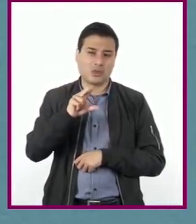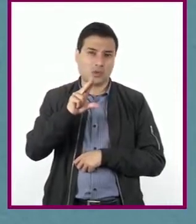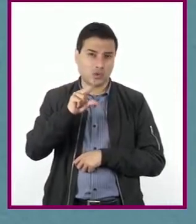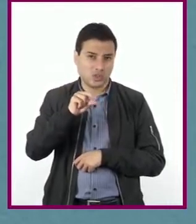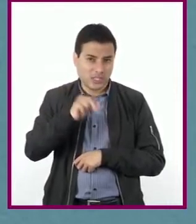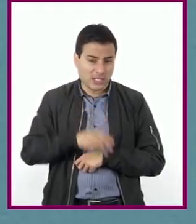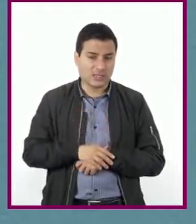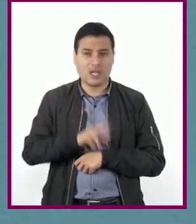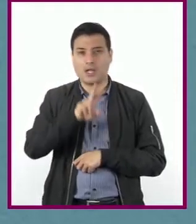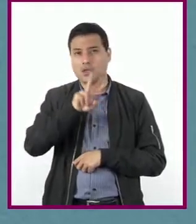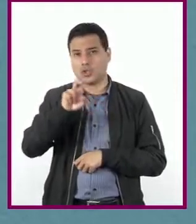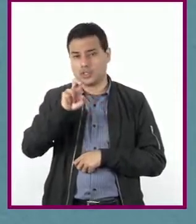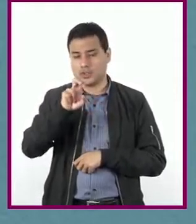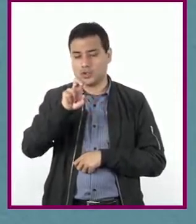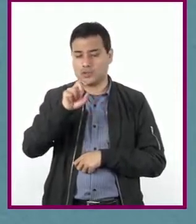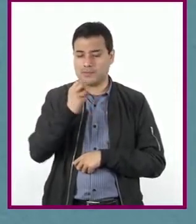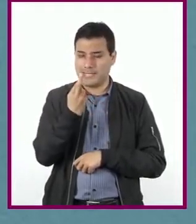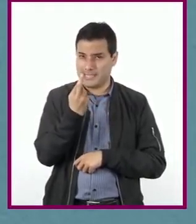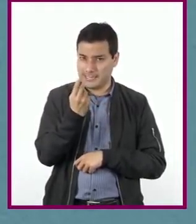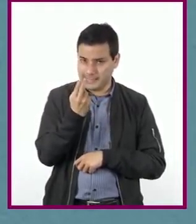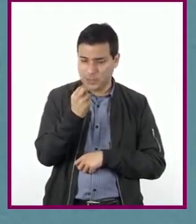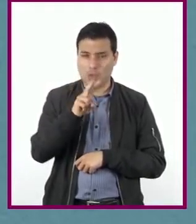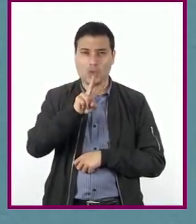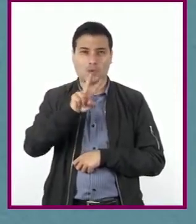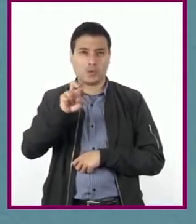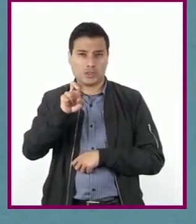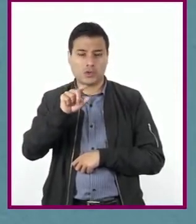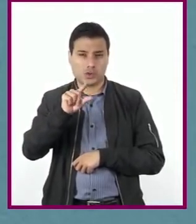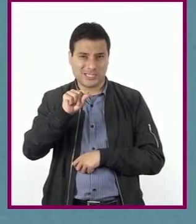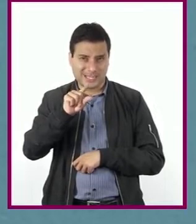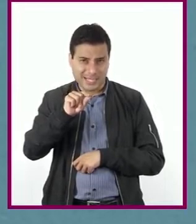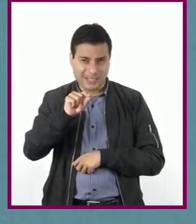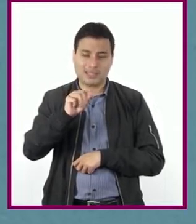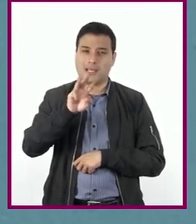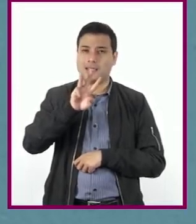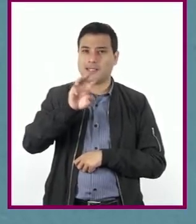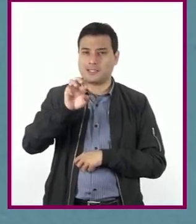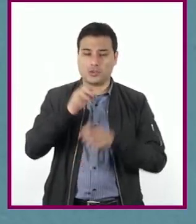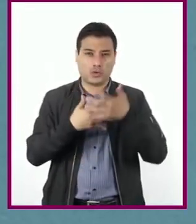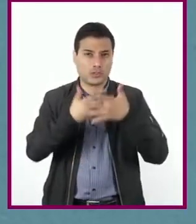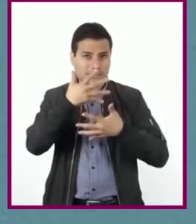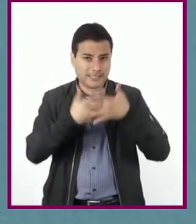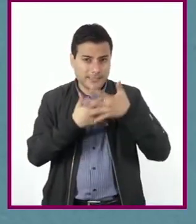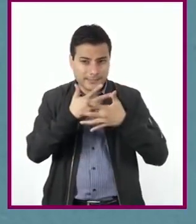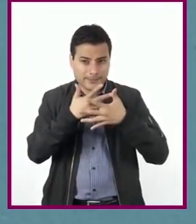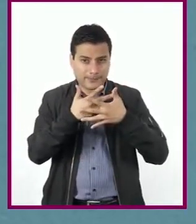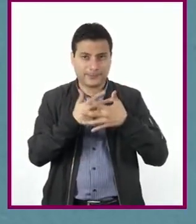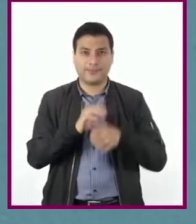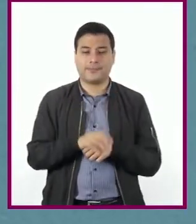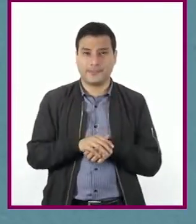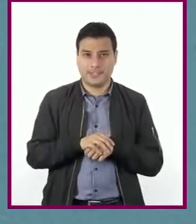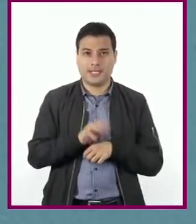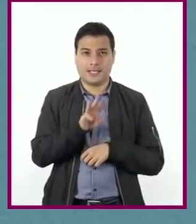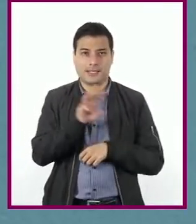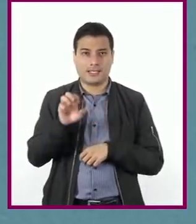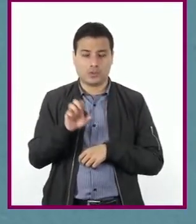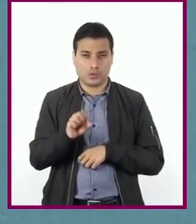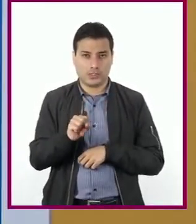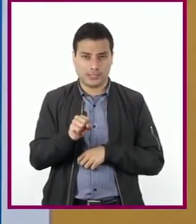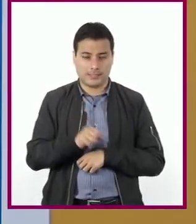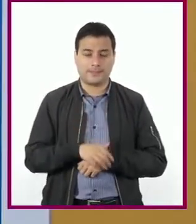grados, 225 grados, 270 grados, 315 grados y 360